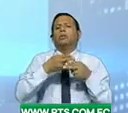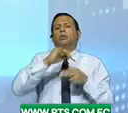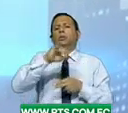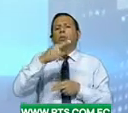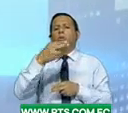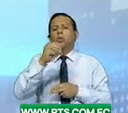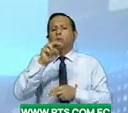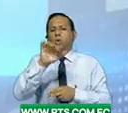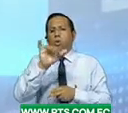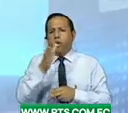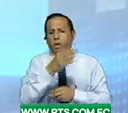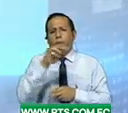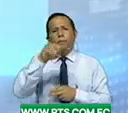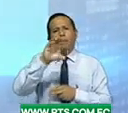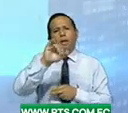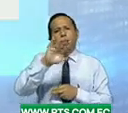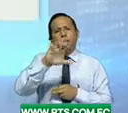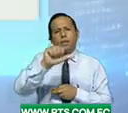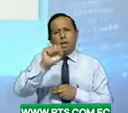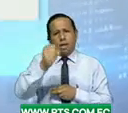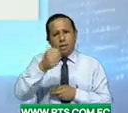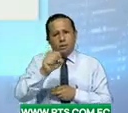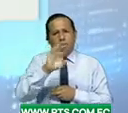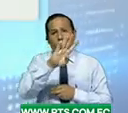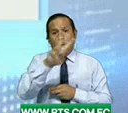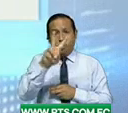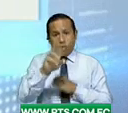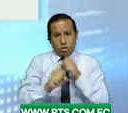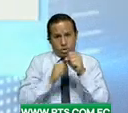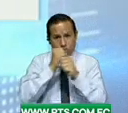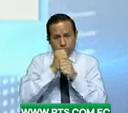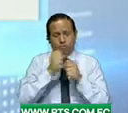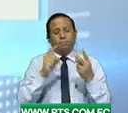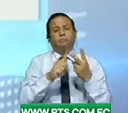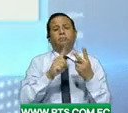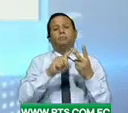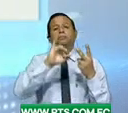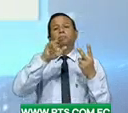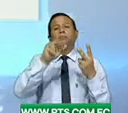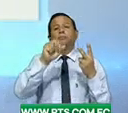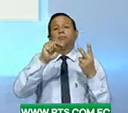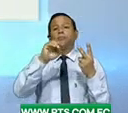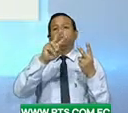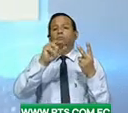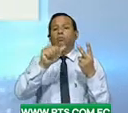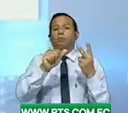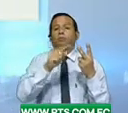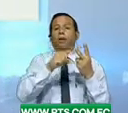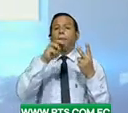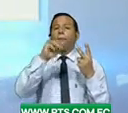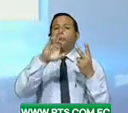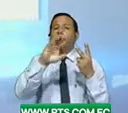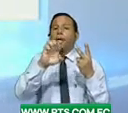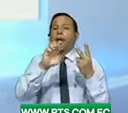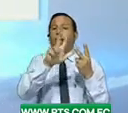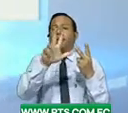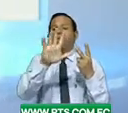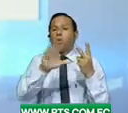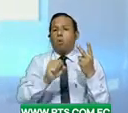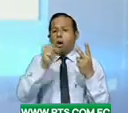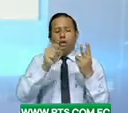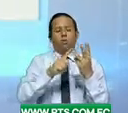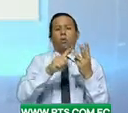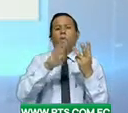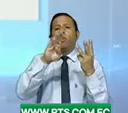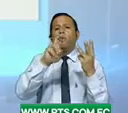de 42 años, Janina Mite Freire, de 35, y Brittany M., de